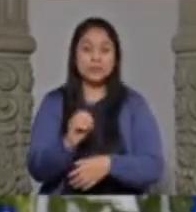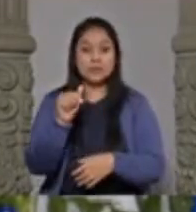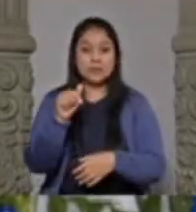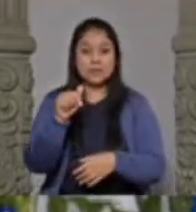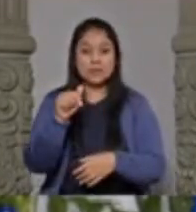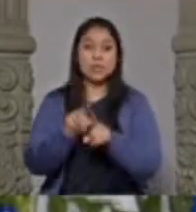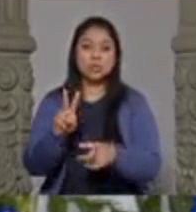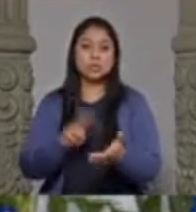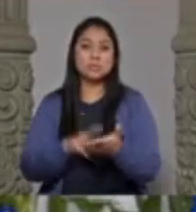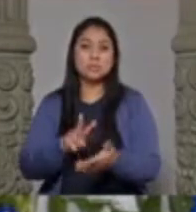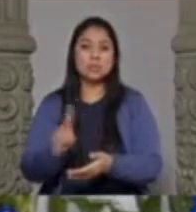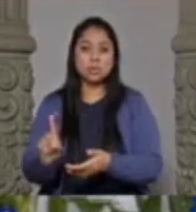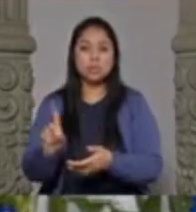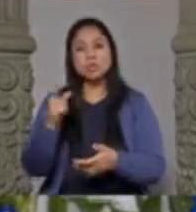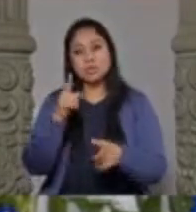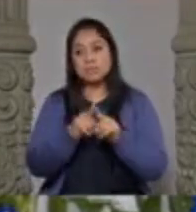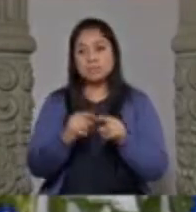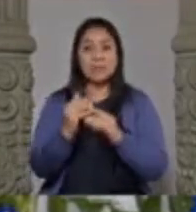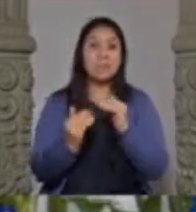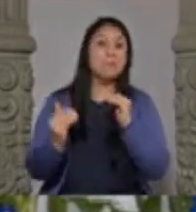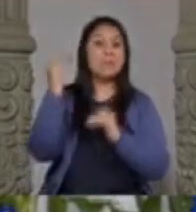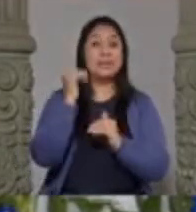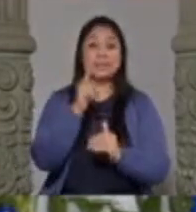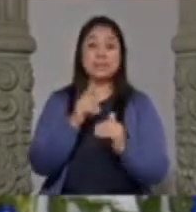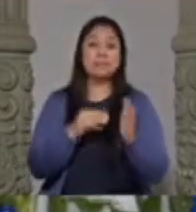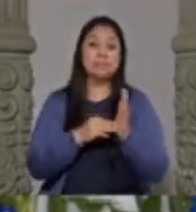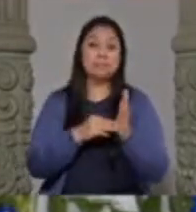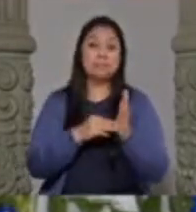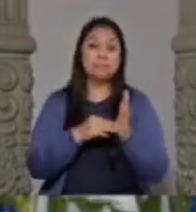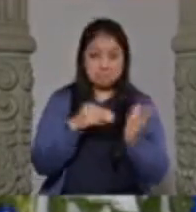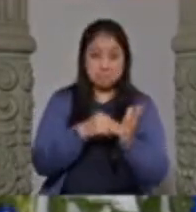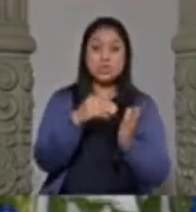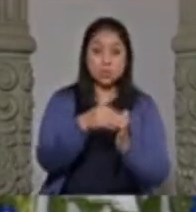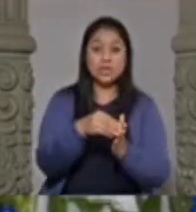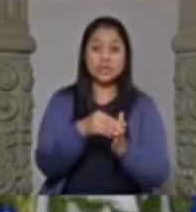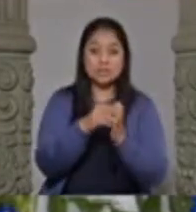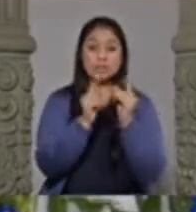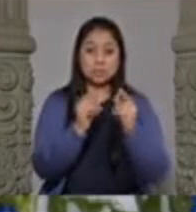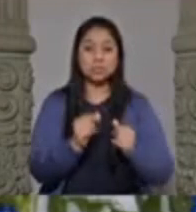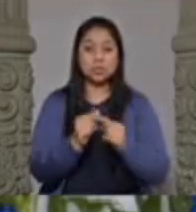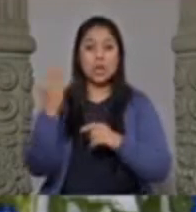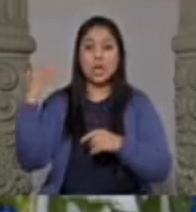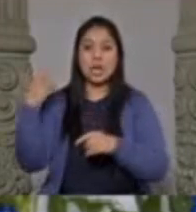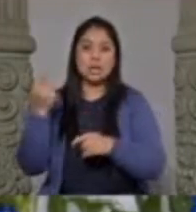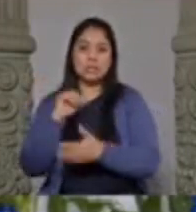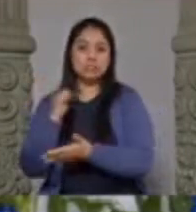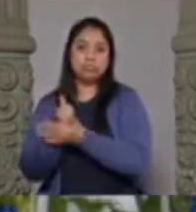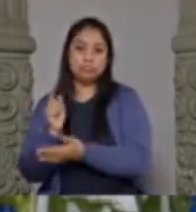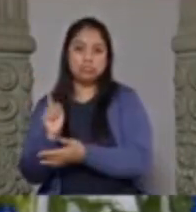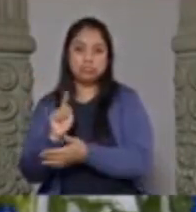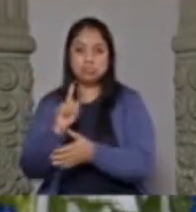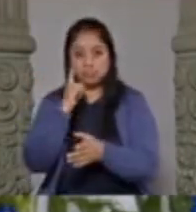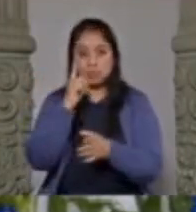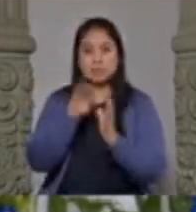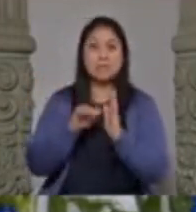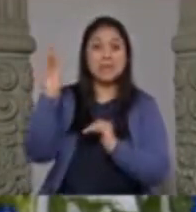ingresos superiores, más de 1,000 millones superiores en relación a lo que estaba previsto en el presupuesto que no va a ser aprobado